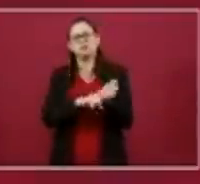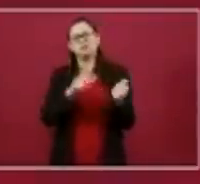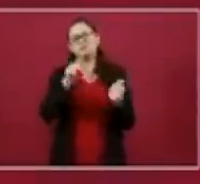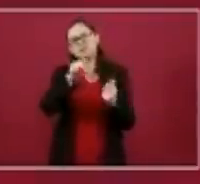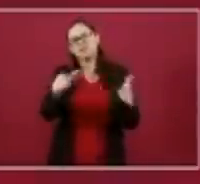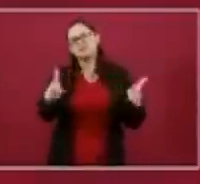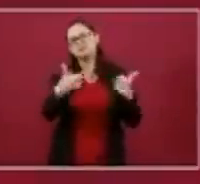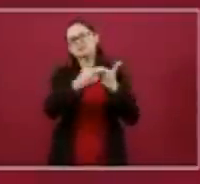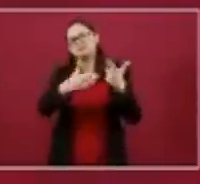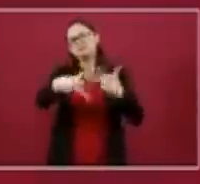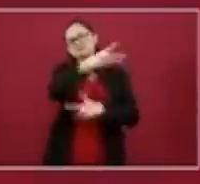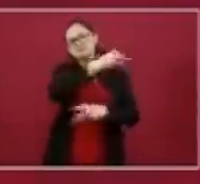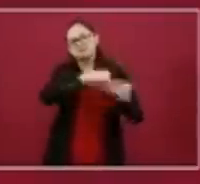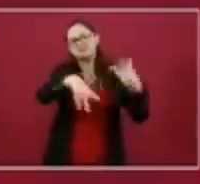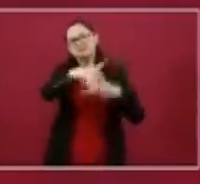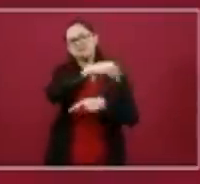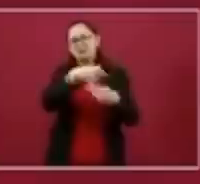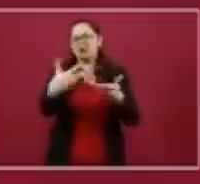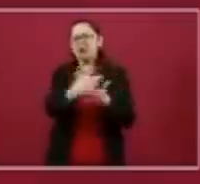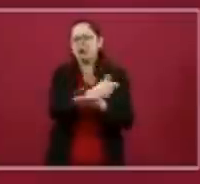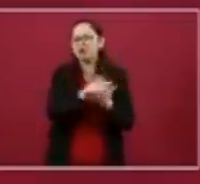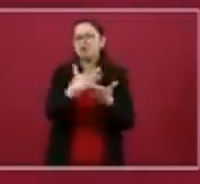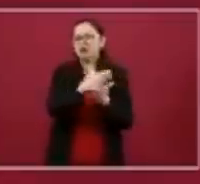tiene ganancias.